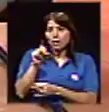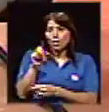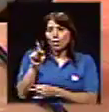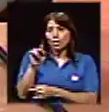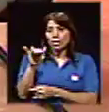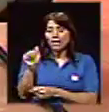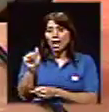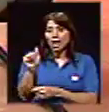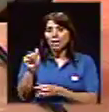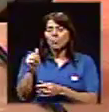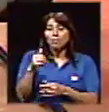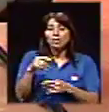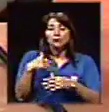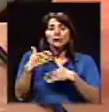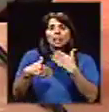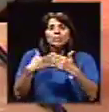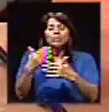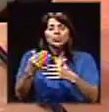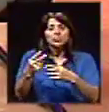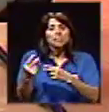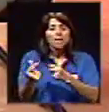entonces vino